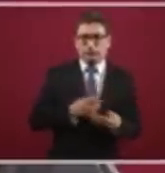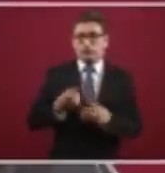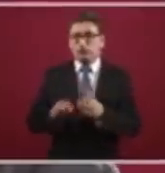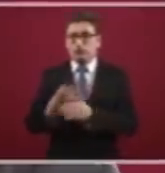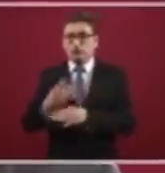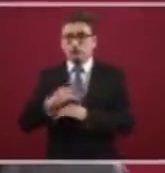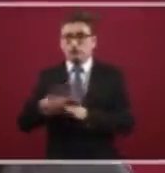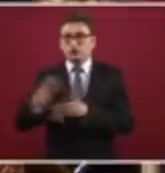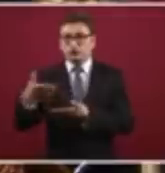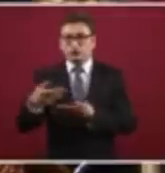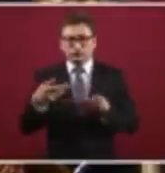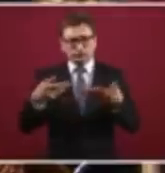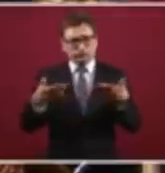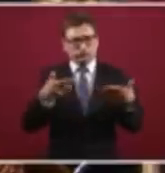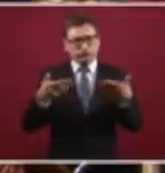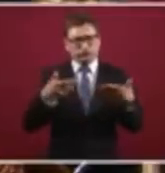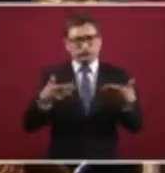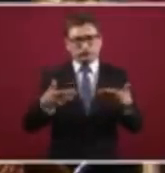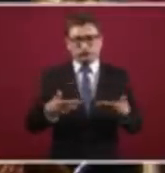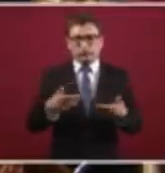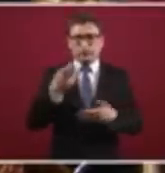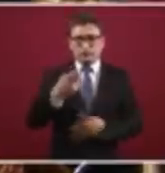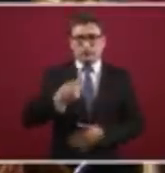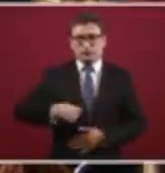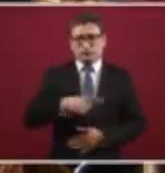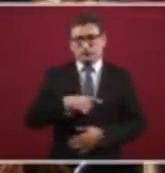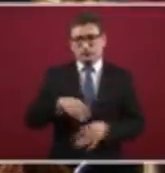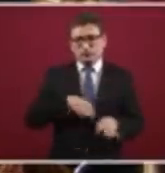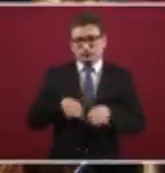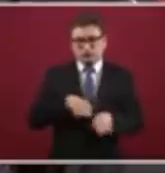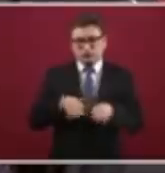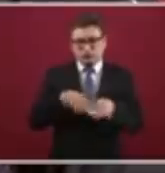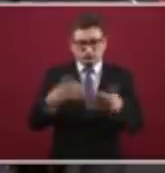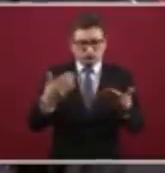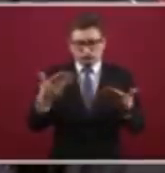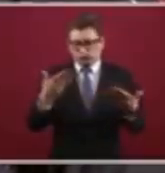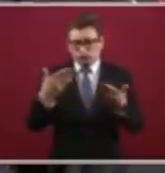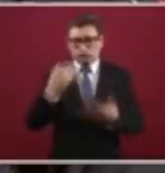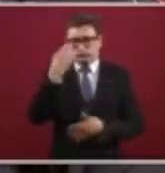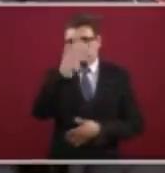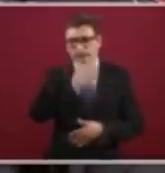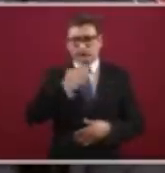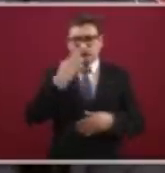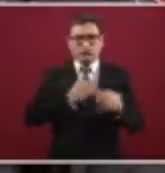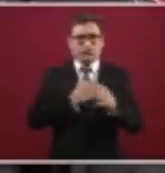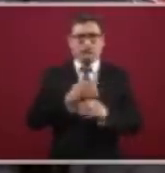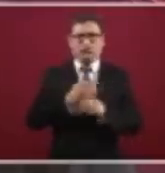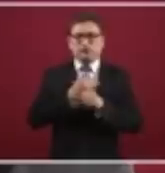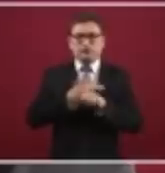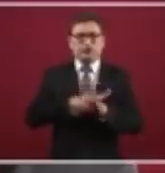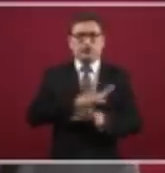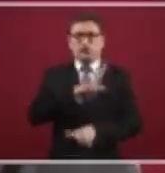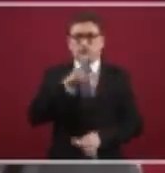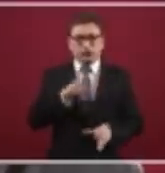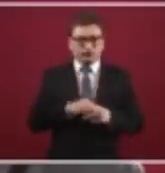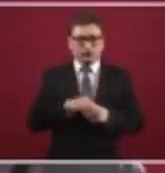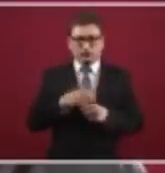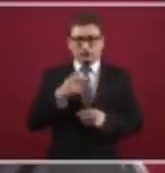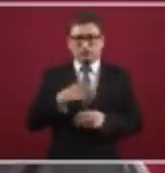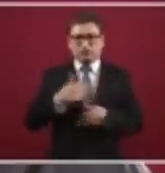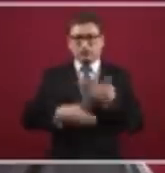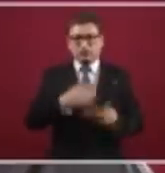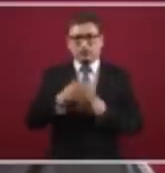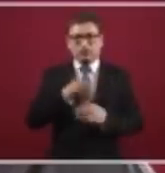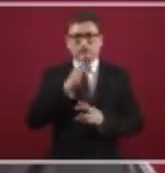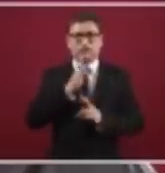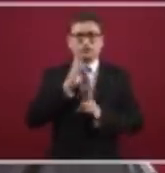nosotros parte del trabajo de la fiscalidad pues es hacer eso analizar toda la información para tener en su momento declaraciones mucho